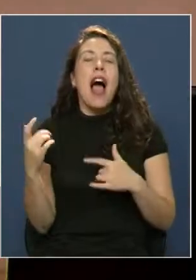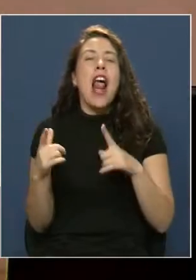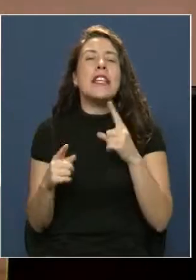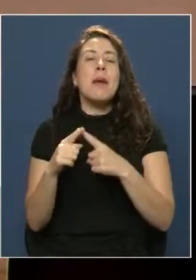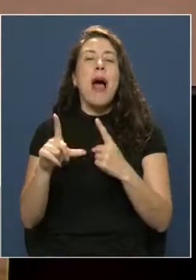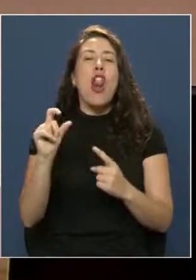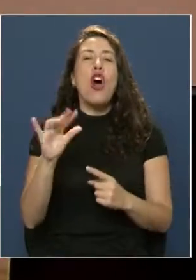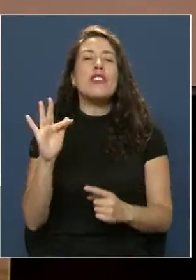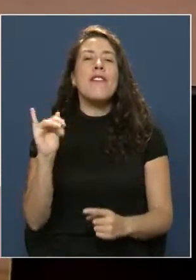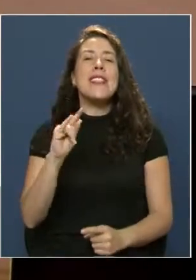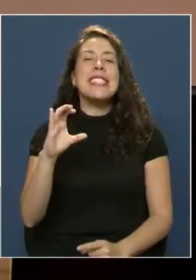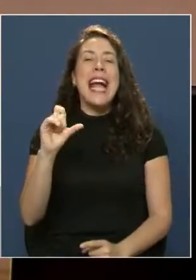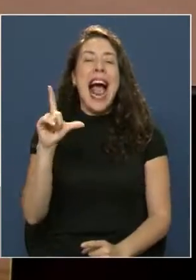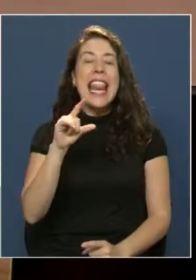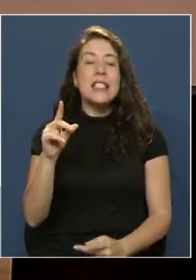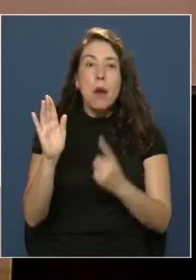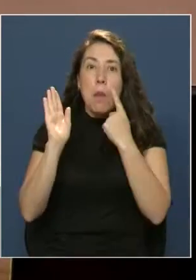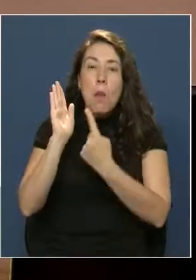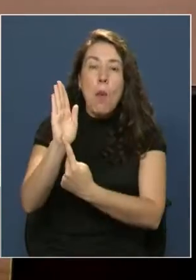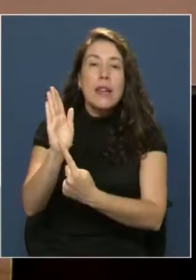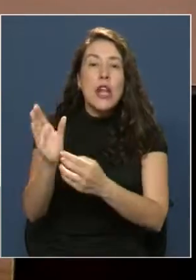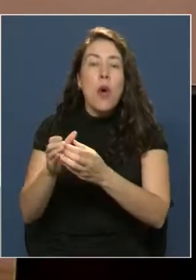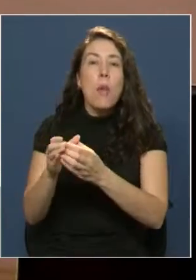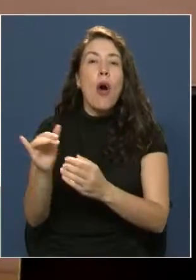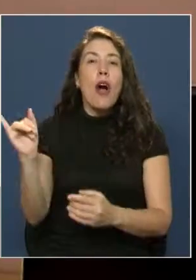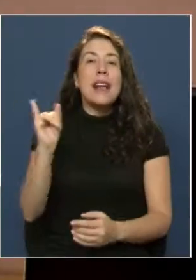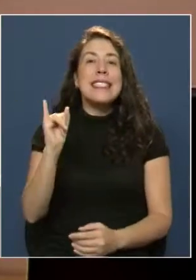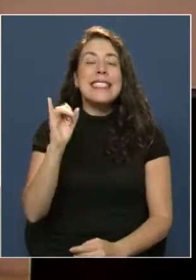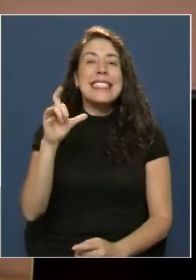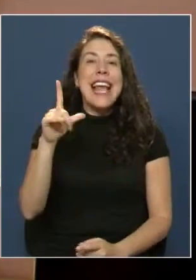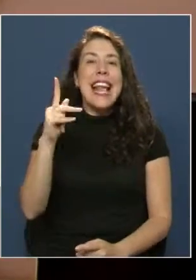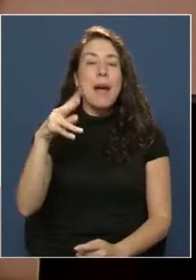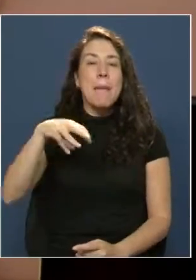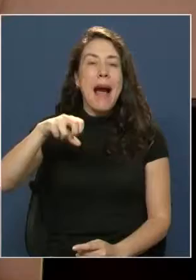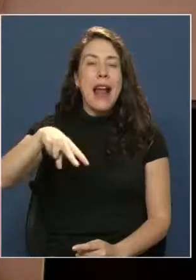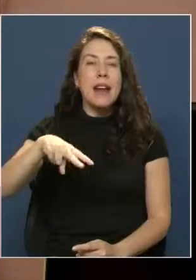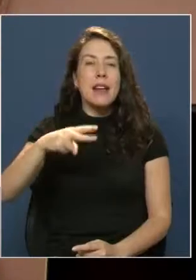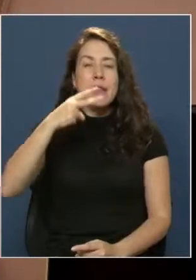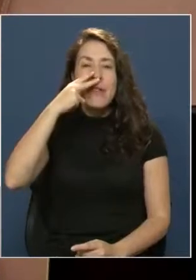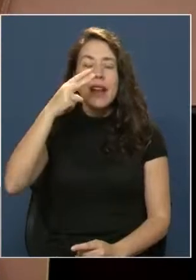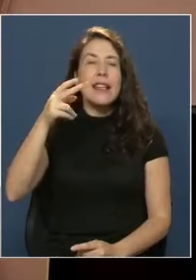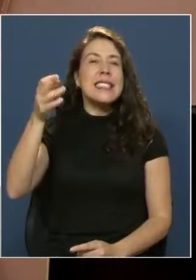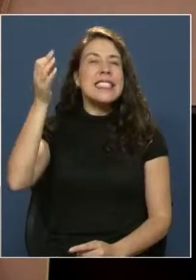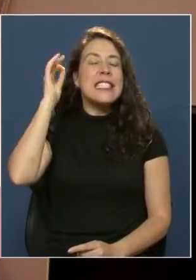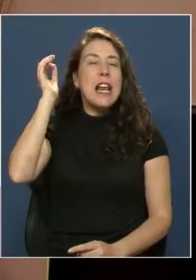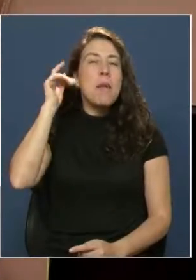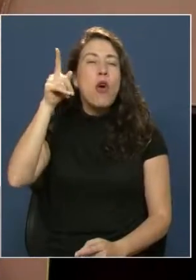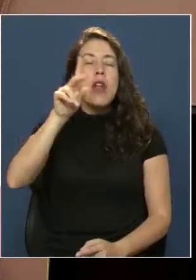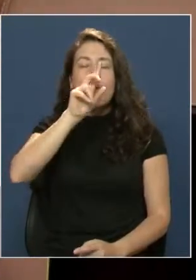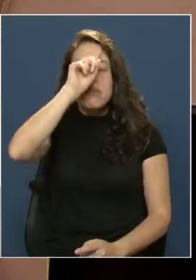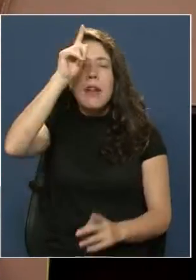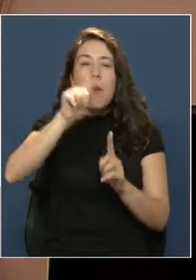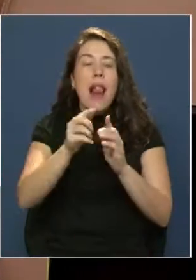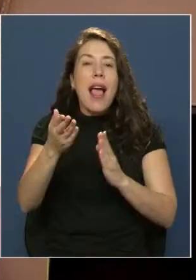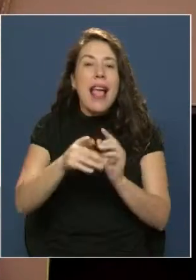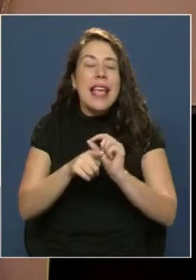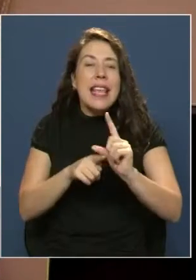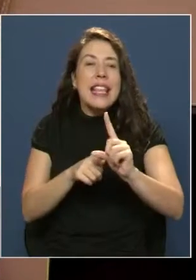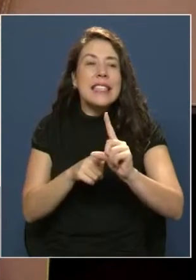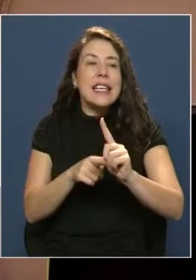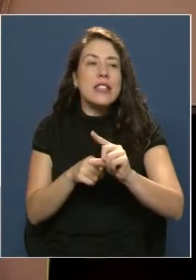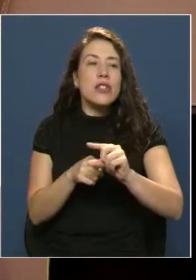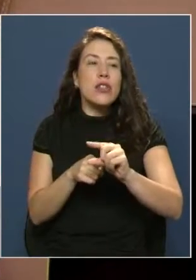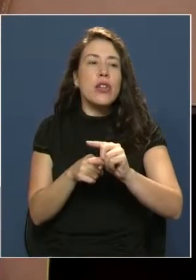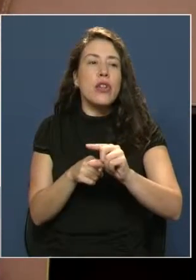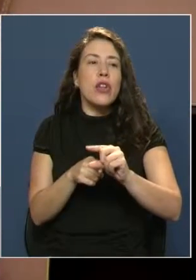muestra un grupo de Selknam realizando la ceremonia del Jaín, aquel rito de iniciación en el